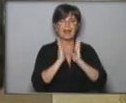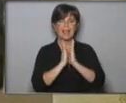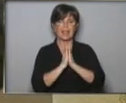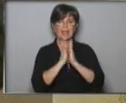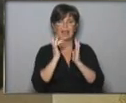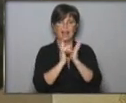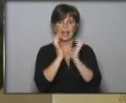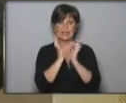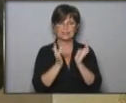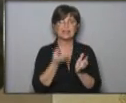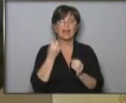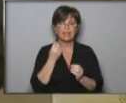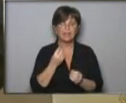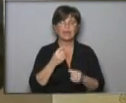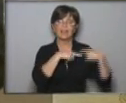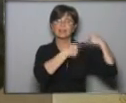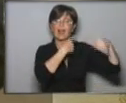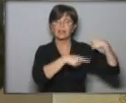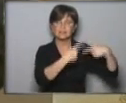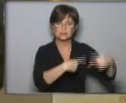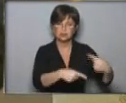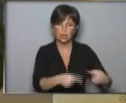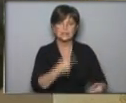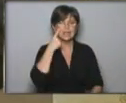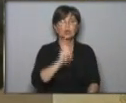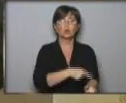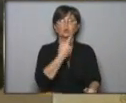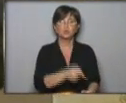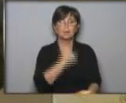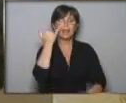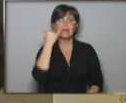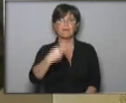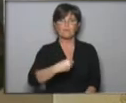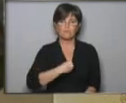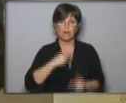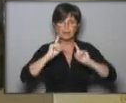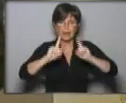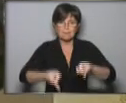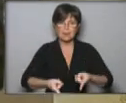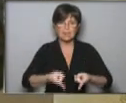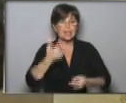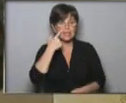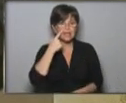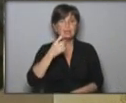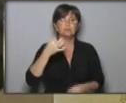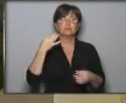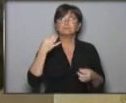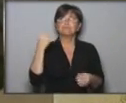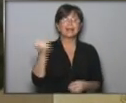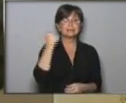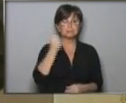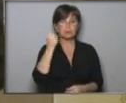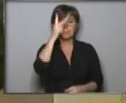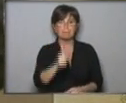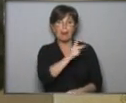Iglesia, de sus ritos y tradiciones, de su fe, y en particular del papel